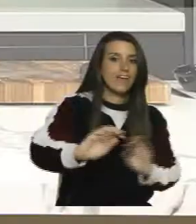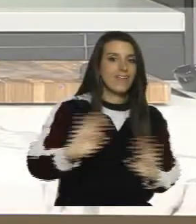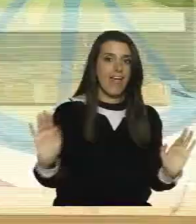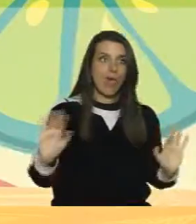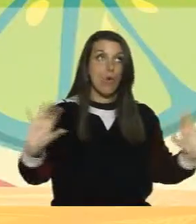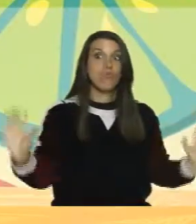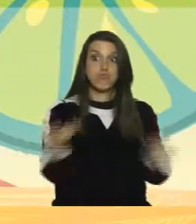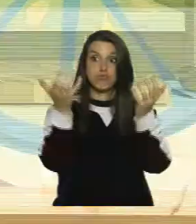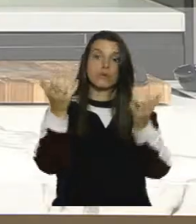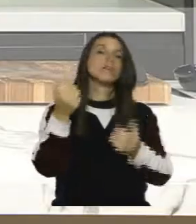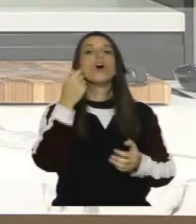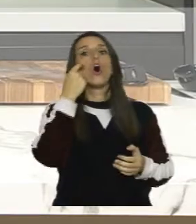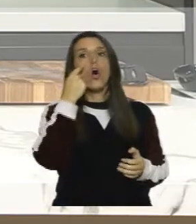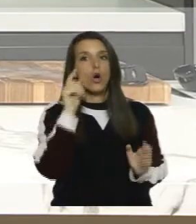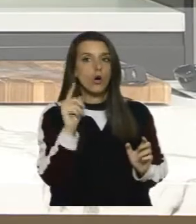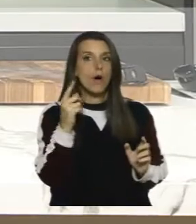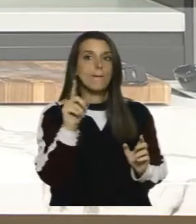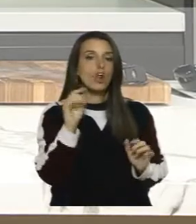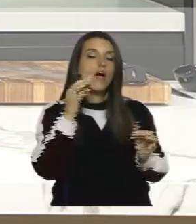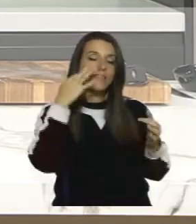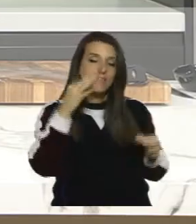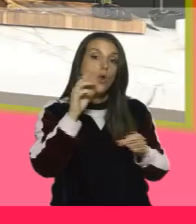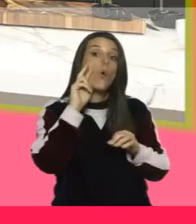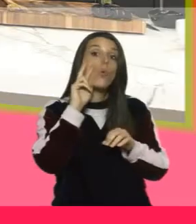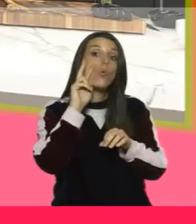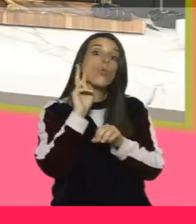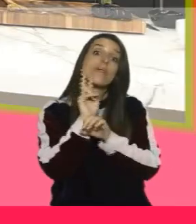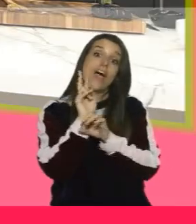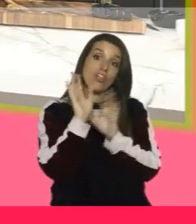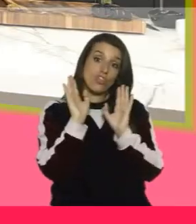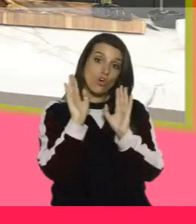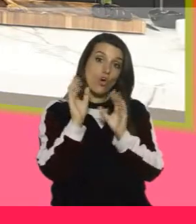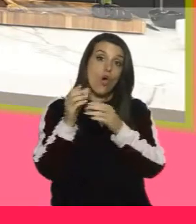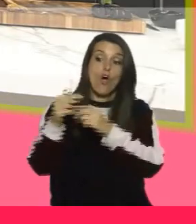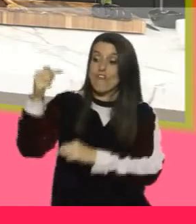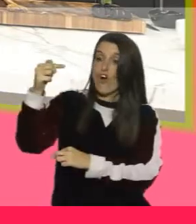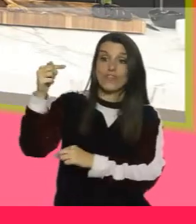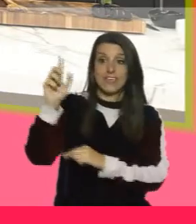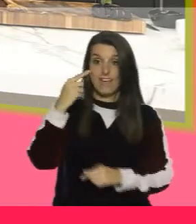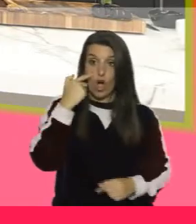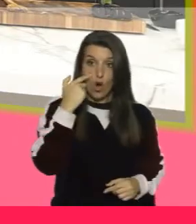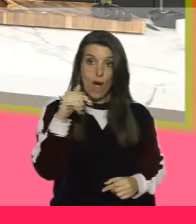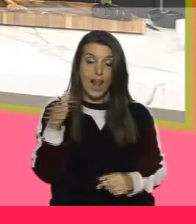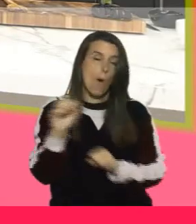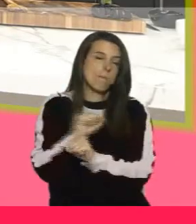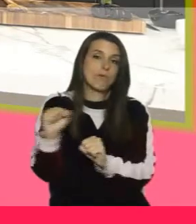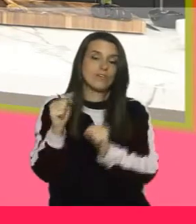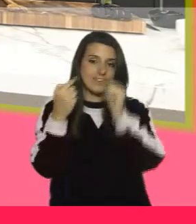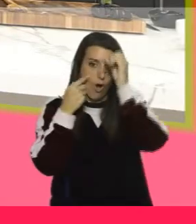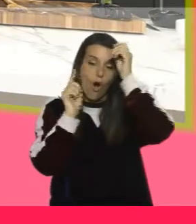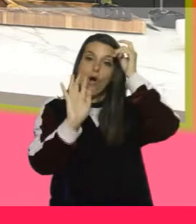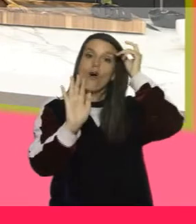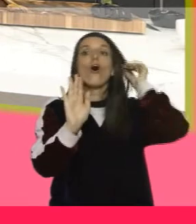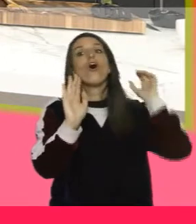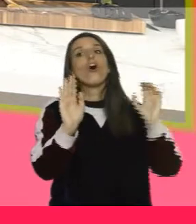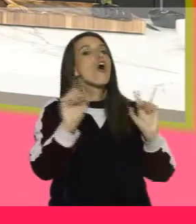Exacto. Para que no pasa, no es tan inflamable, pero está bien lo que dice Ana Laura. O sea, no, si vas a poner la botella, no va a saltar como si fuera nafta y te va a explotar la botella. No, eso claro no va a pasar, pero